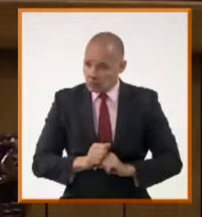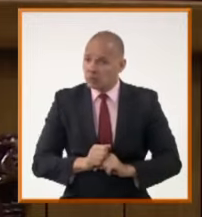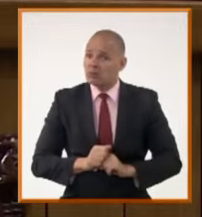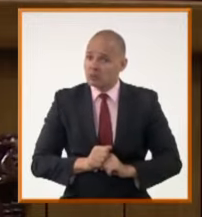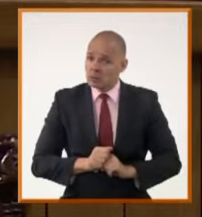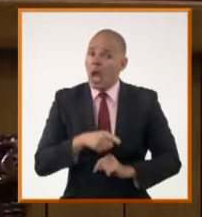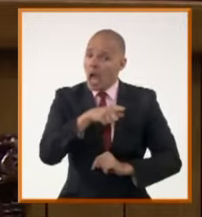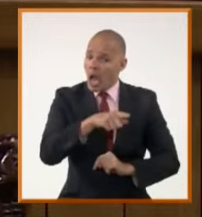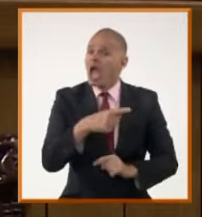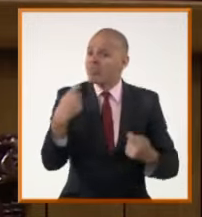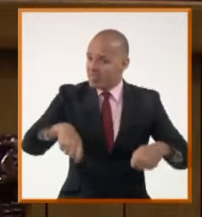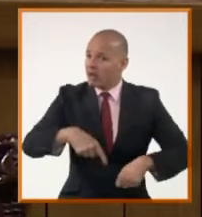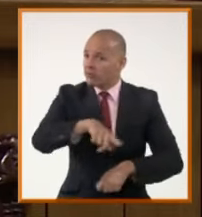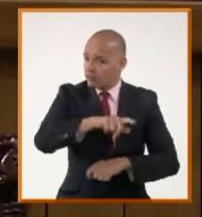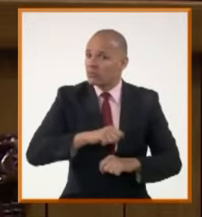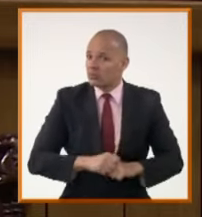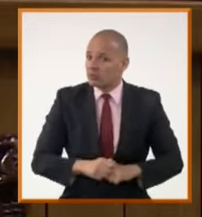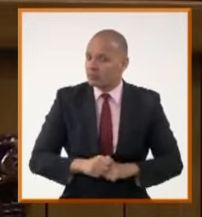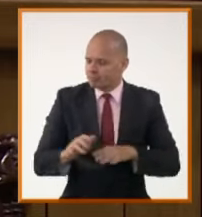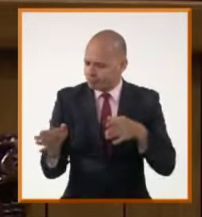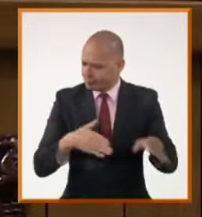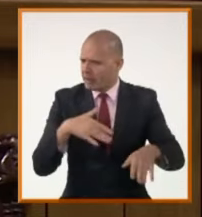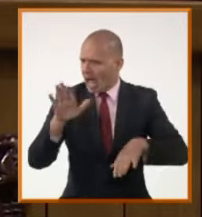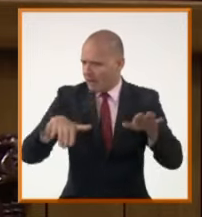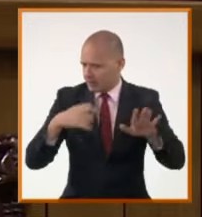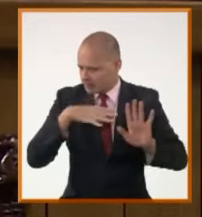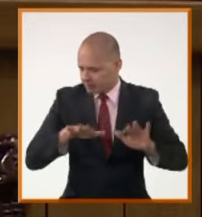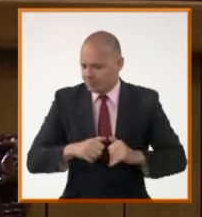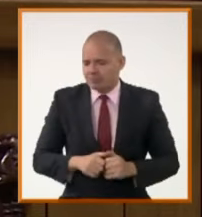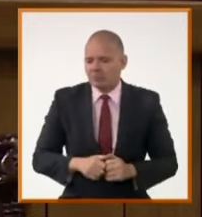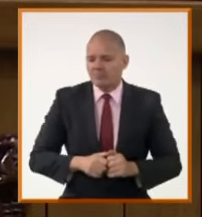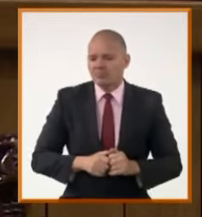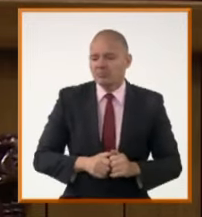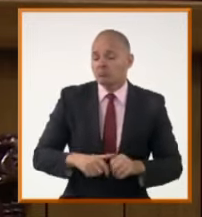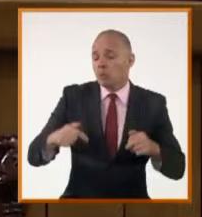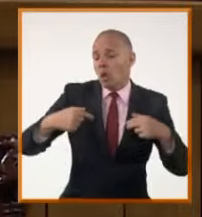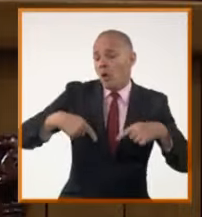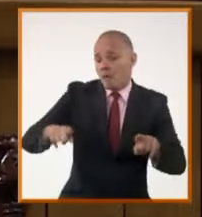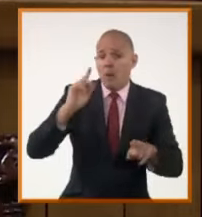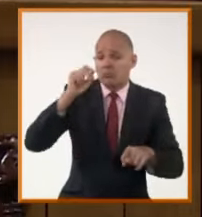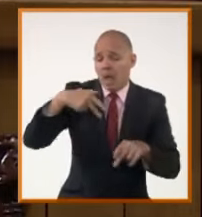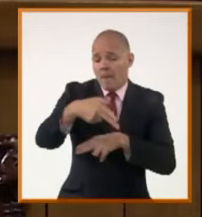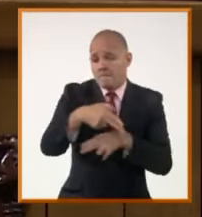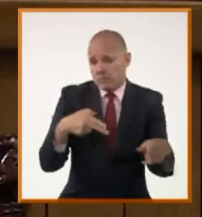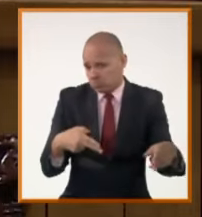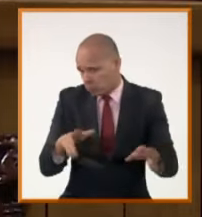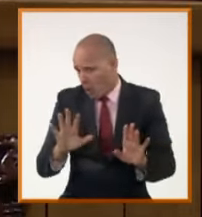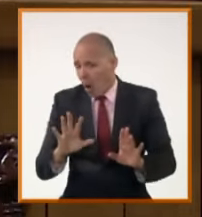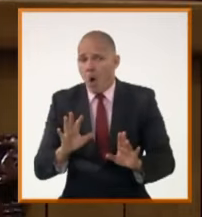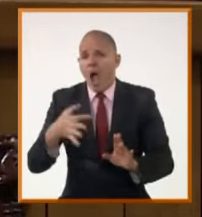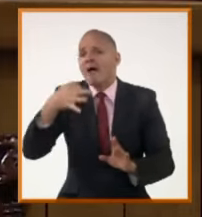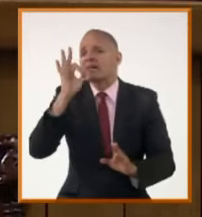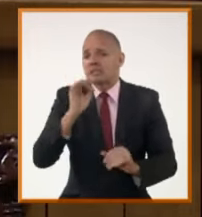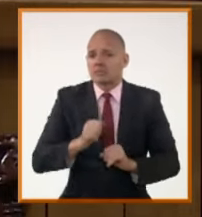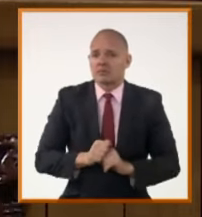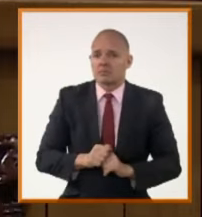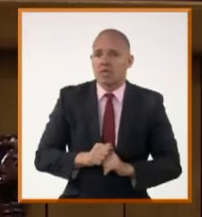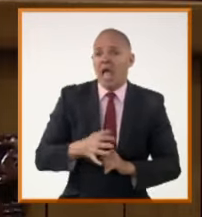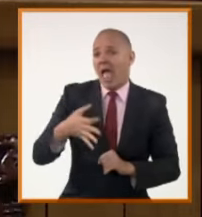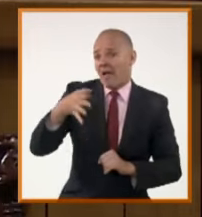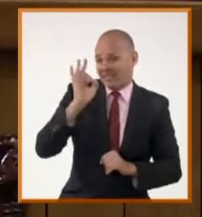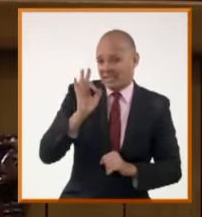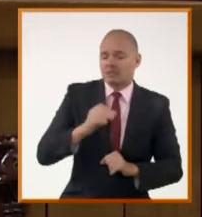paladar, que sería el próximo, ¿cuántos son? ¿Cuatro? ¿Usted trae efectivo? No, yo voy a pagar. Dice, no, si no trae efectivo, no puede